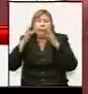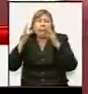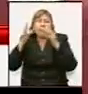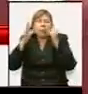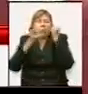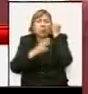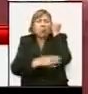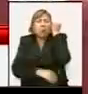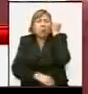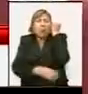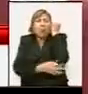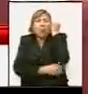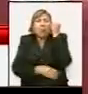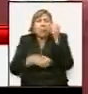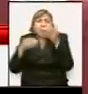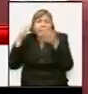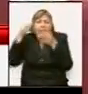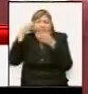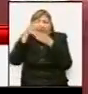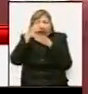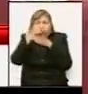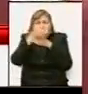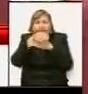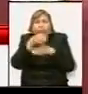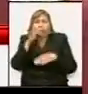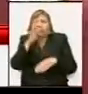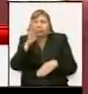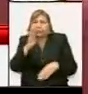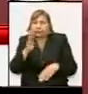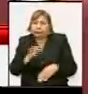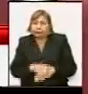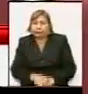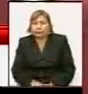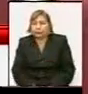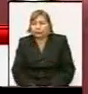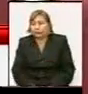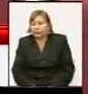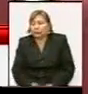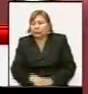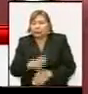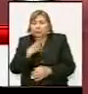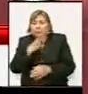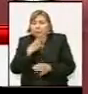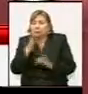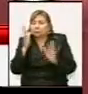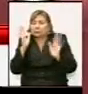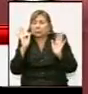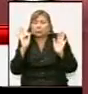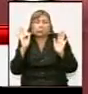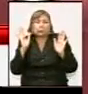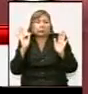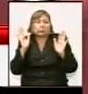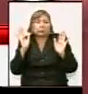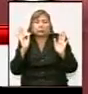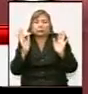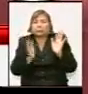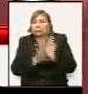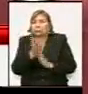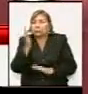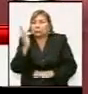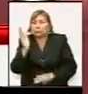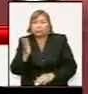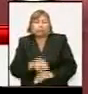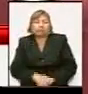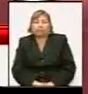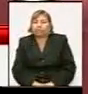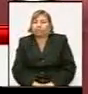precaria hasta llegar a la frontera del Brasil. Y probablemente de ahí no se sepa más cuál es el destino de la situación en la que